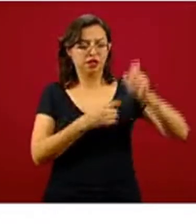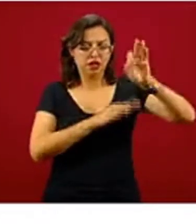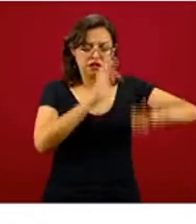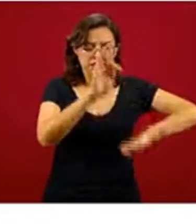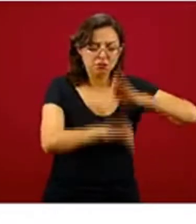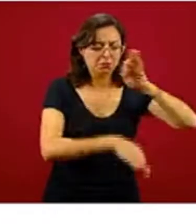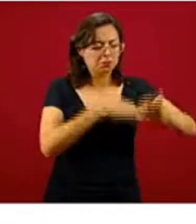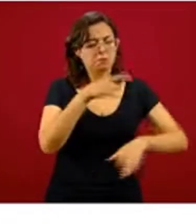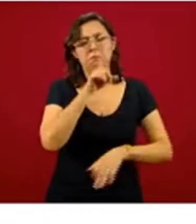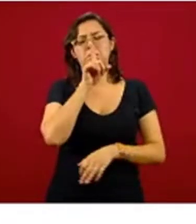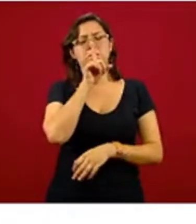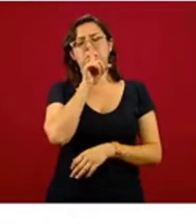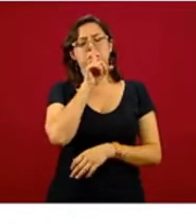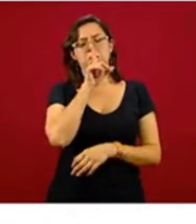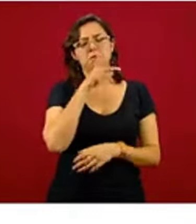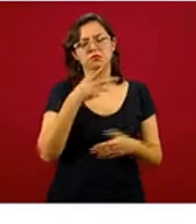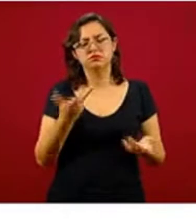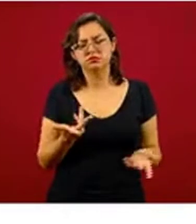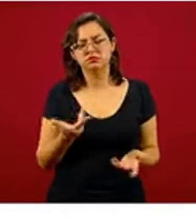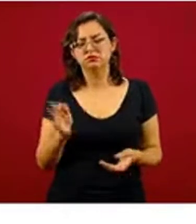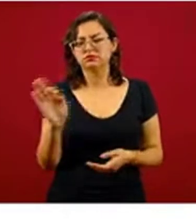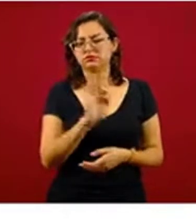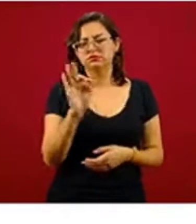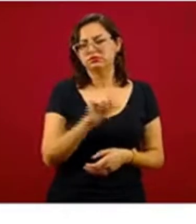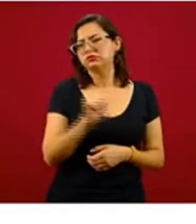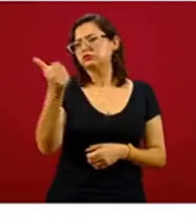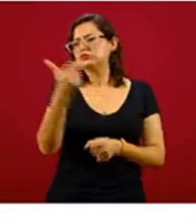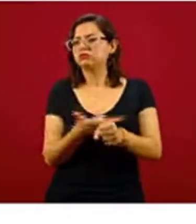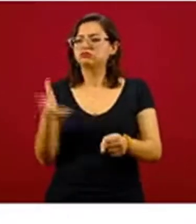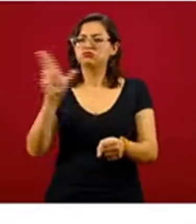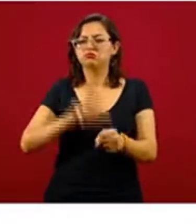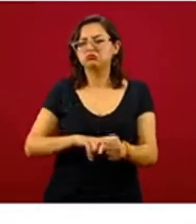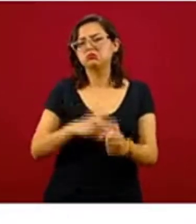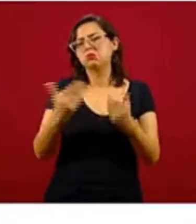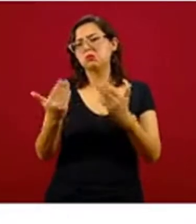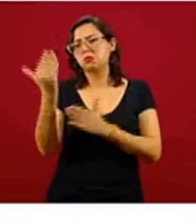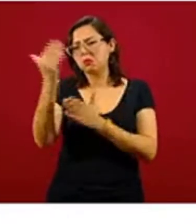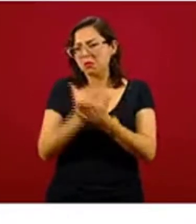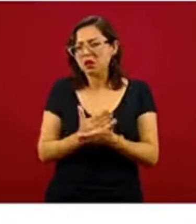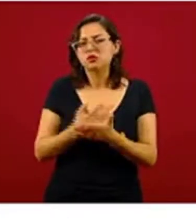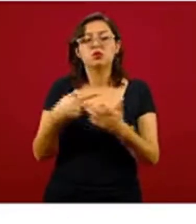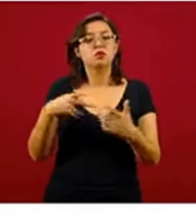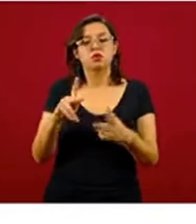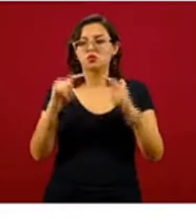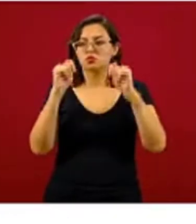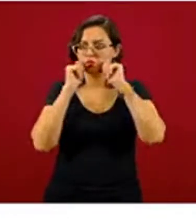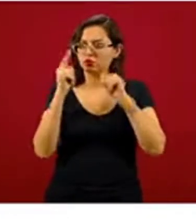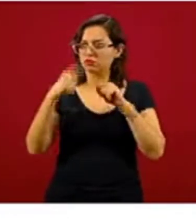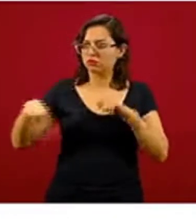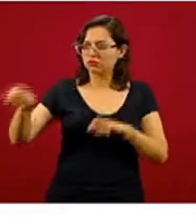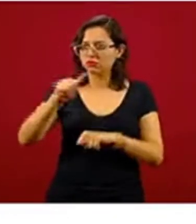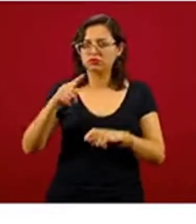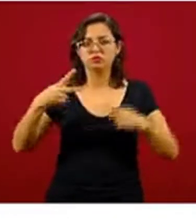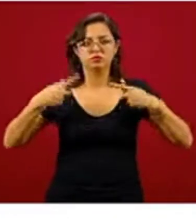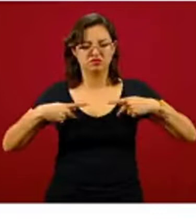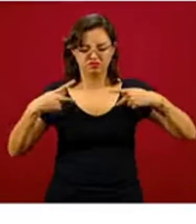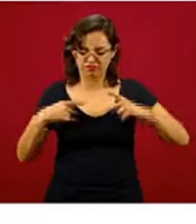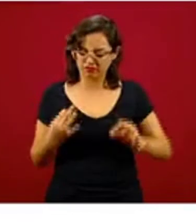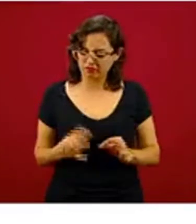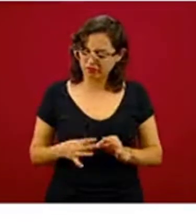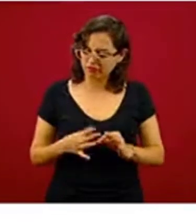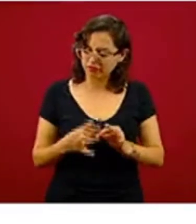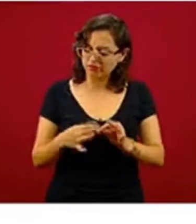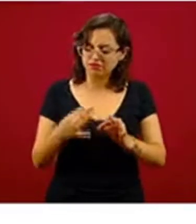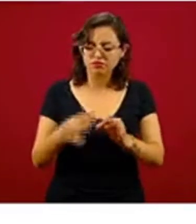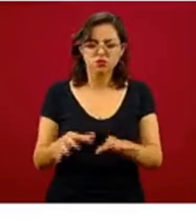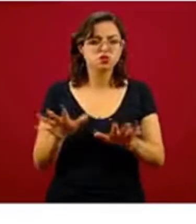mayor productividad, mayor número de casos, pero que ha habido historias ejemplares de personas que han hecho